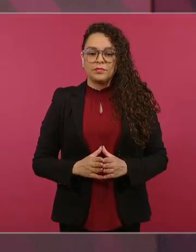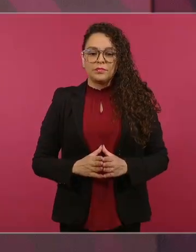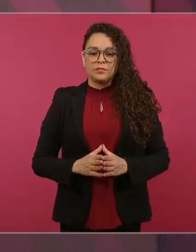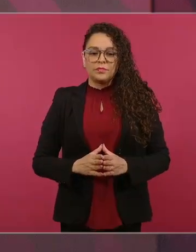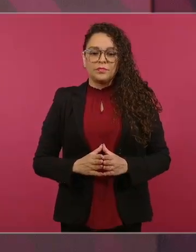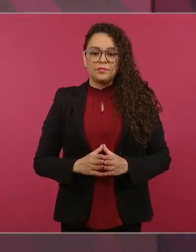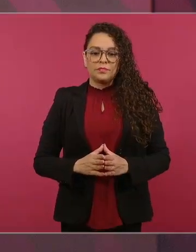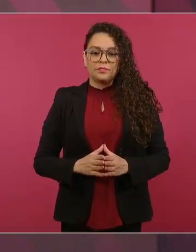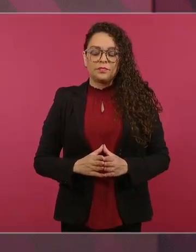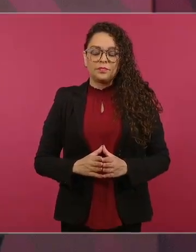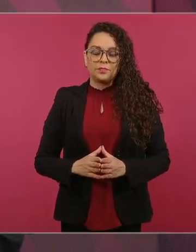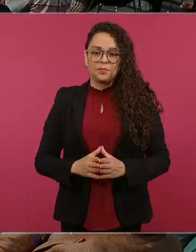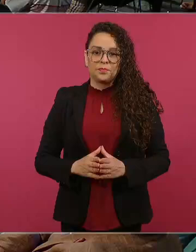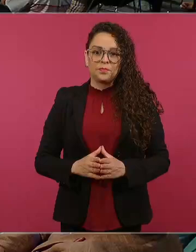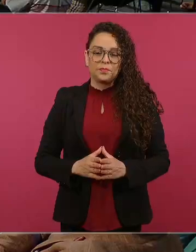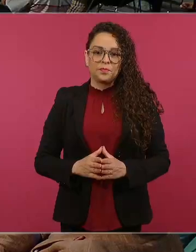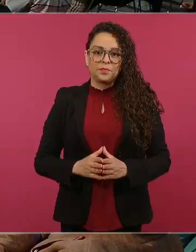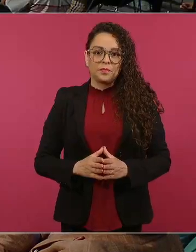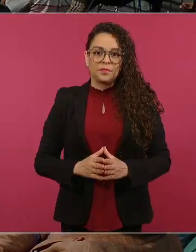se aclaró